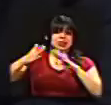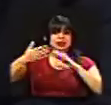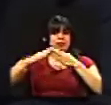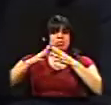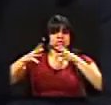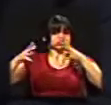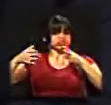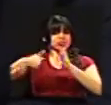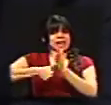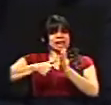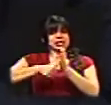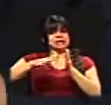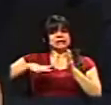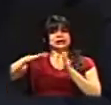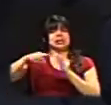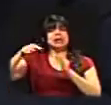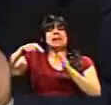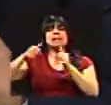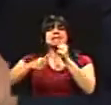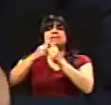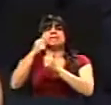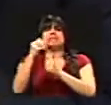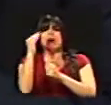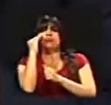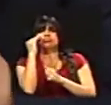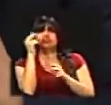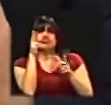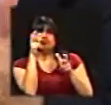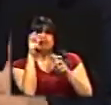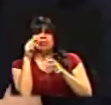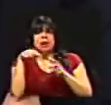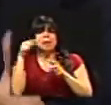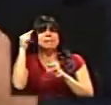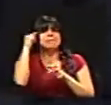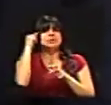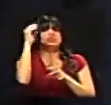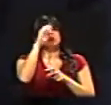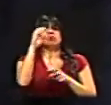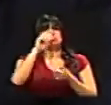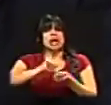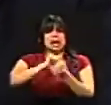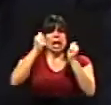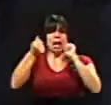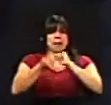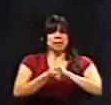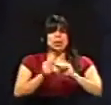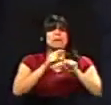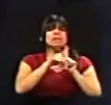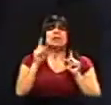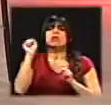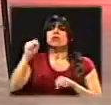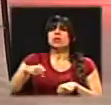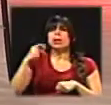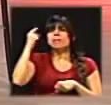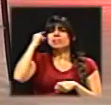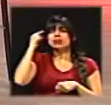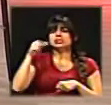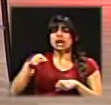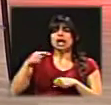del electorado estaría más anuente o más proclive a pensar en un cambio. Pero uno podría pensar, digamos, que esto se ha venido